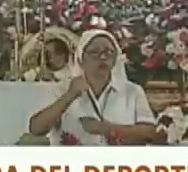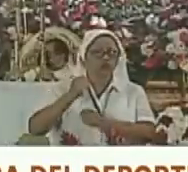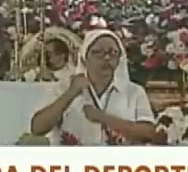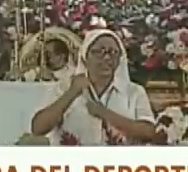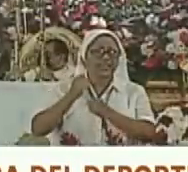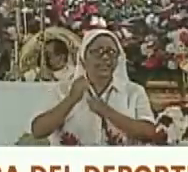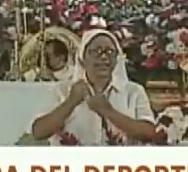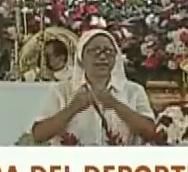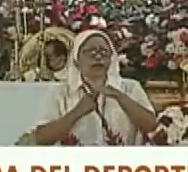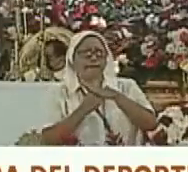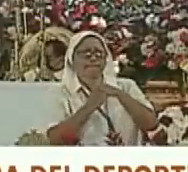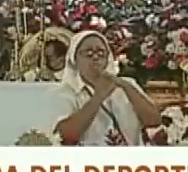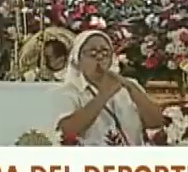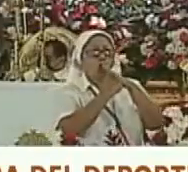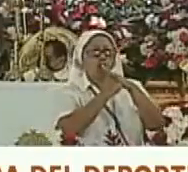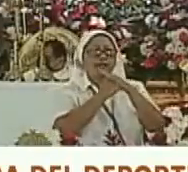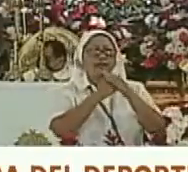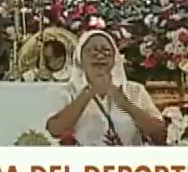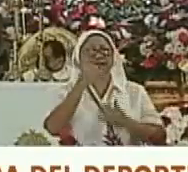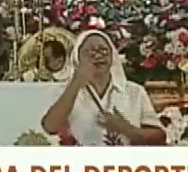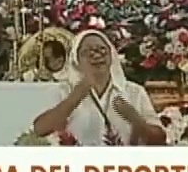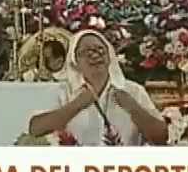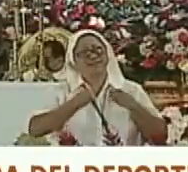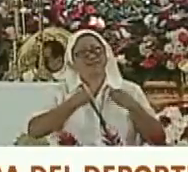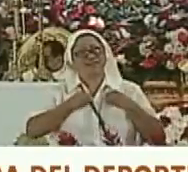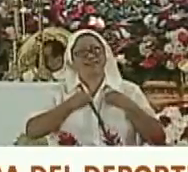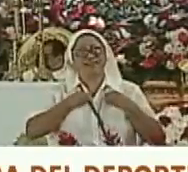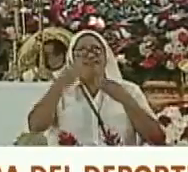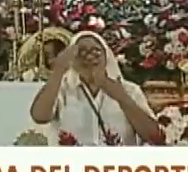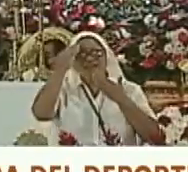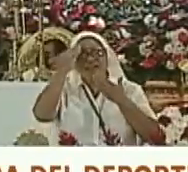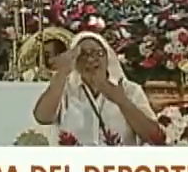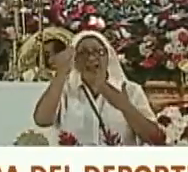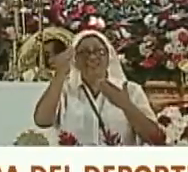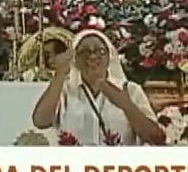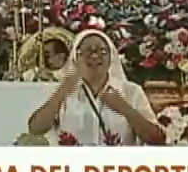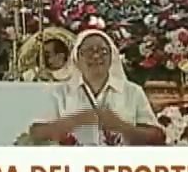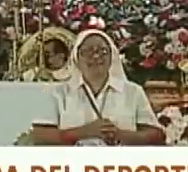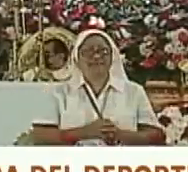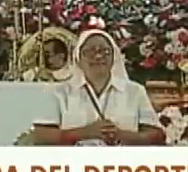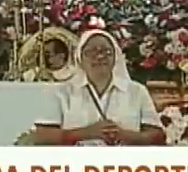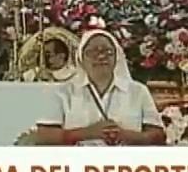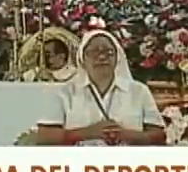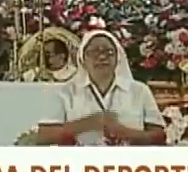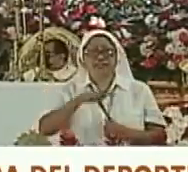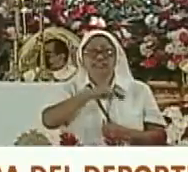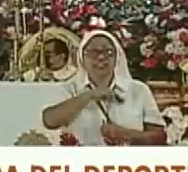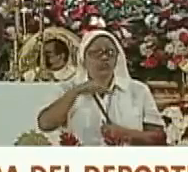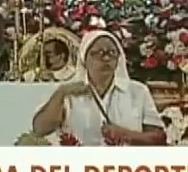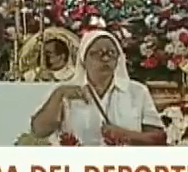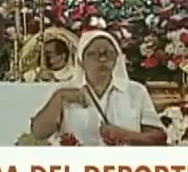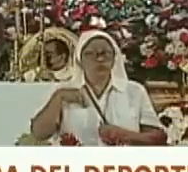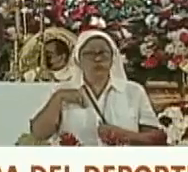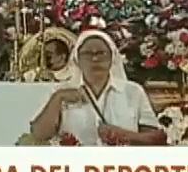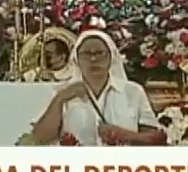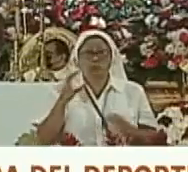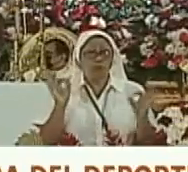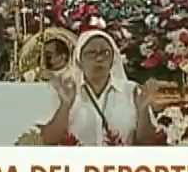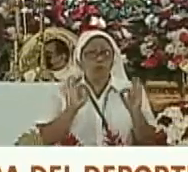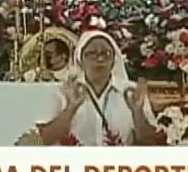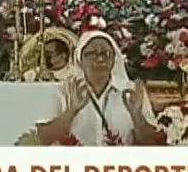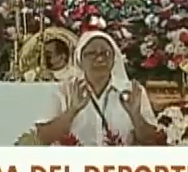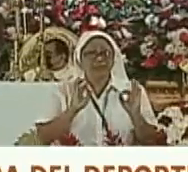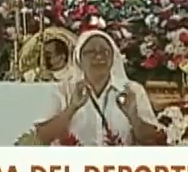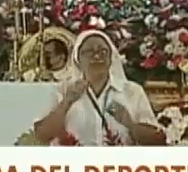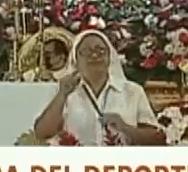que nos llame a su presencia no podremos hacer nada para agregarle